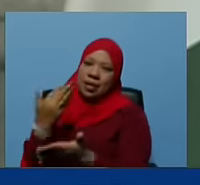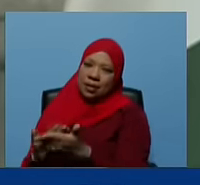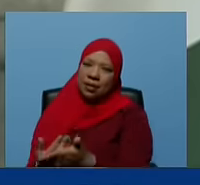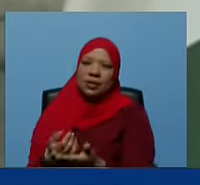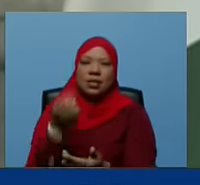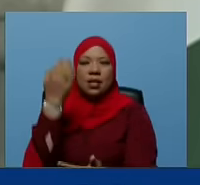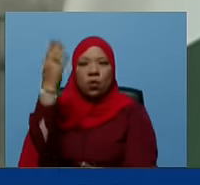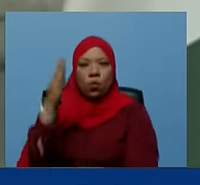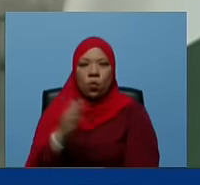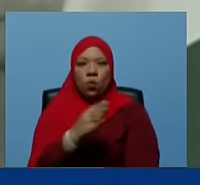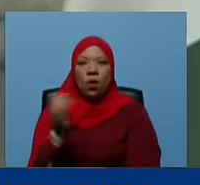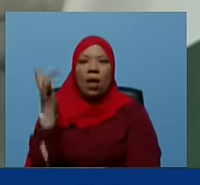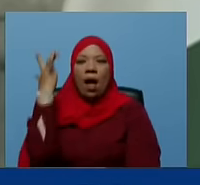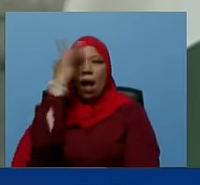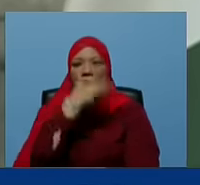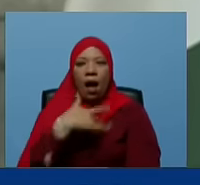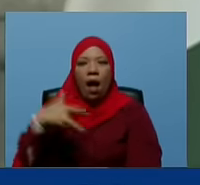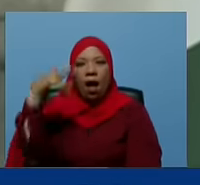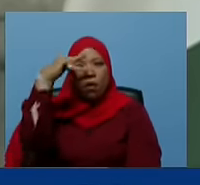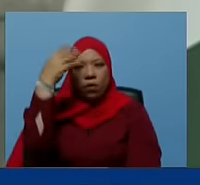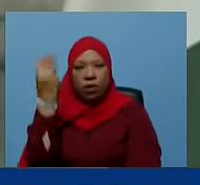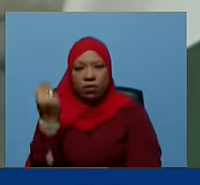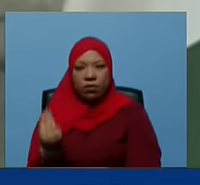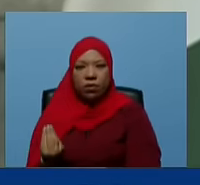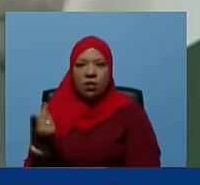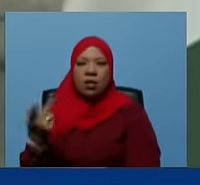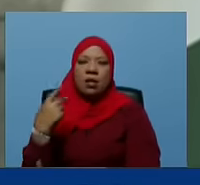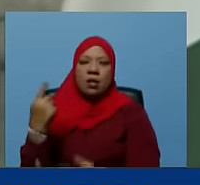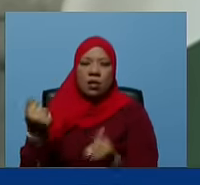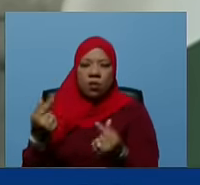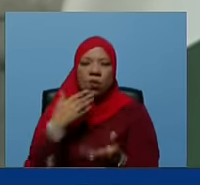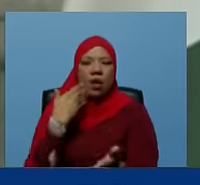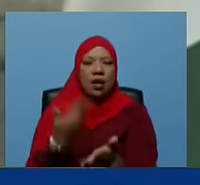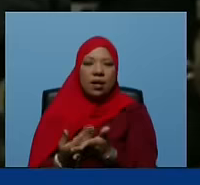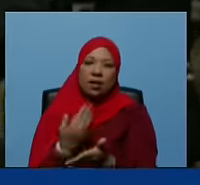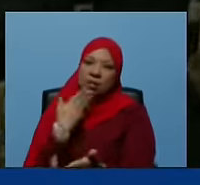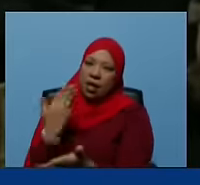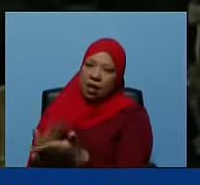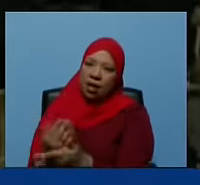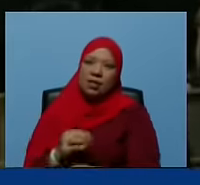Dios bendiga al África. Que Dios bendiga estas inversiones. Muchas gracias.